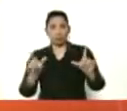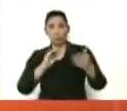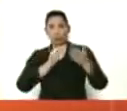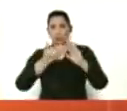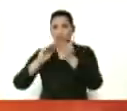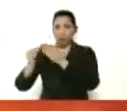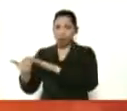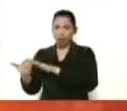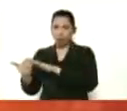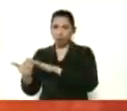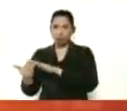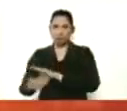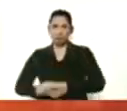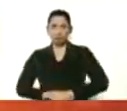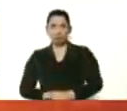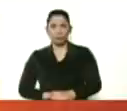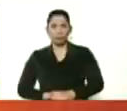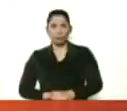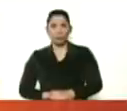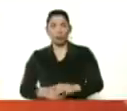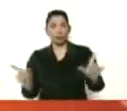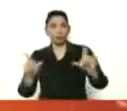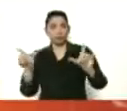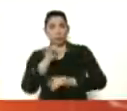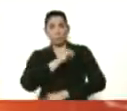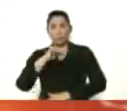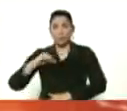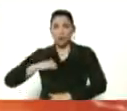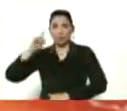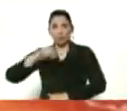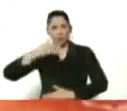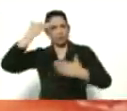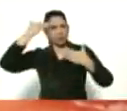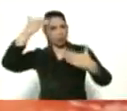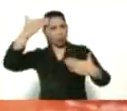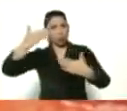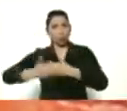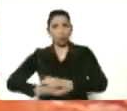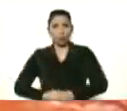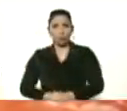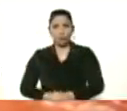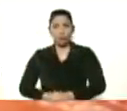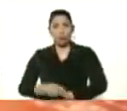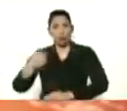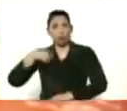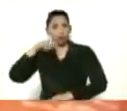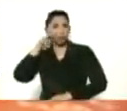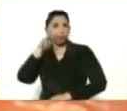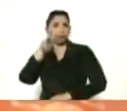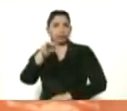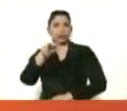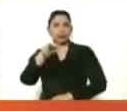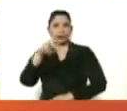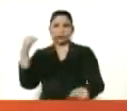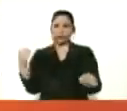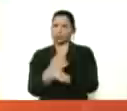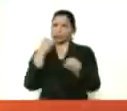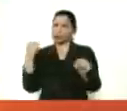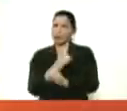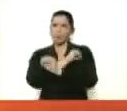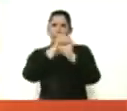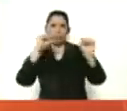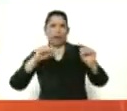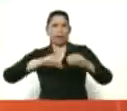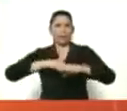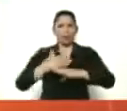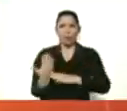comunitarias, las televisoras privadas, también mi saludo. También los veo fajados en la mañana, en la madrugada, en